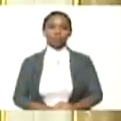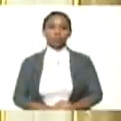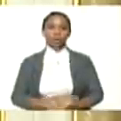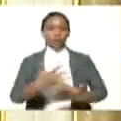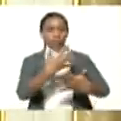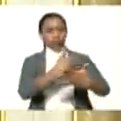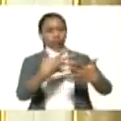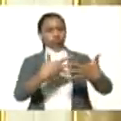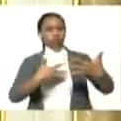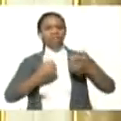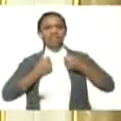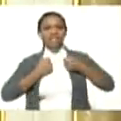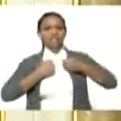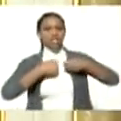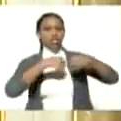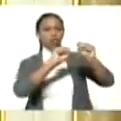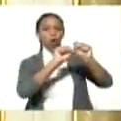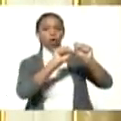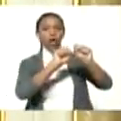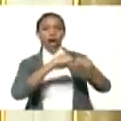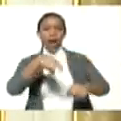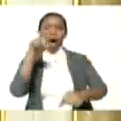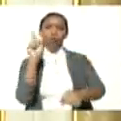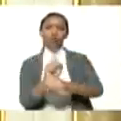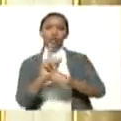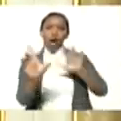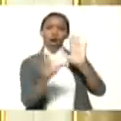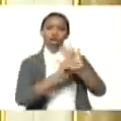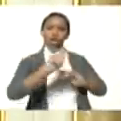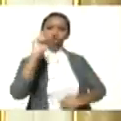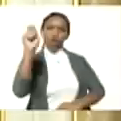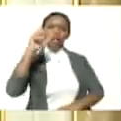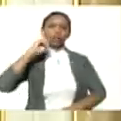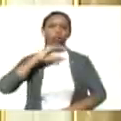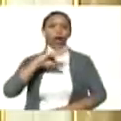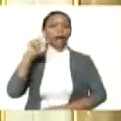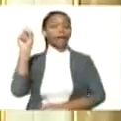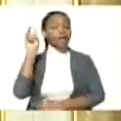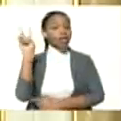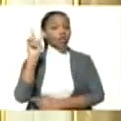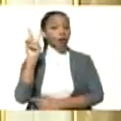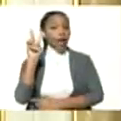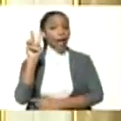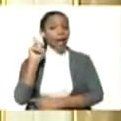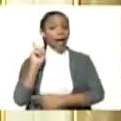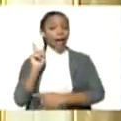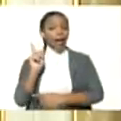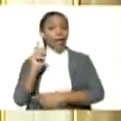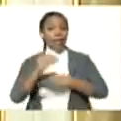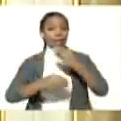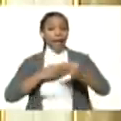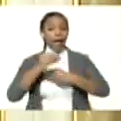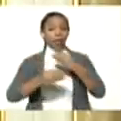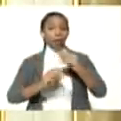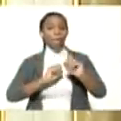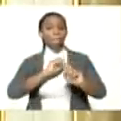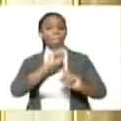redactor y defensor de la única constitución en la historia de Venezuela que haya sido